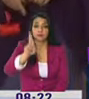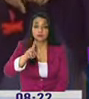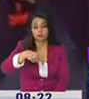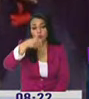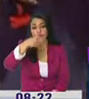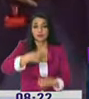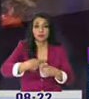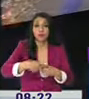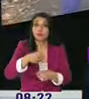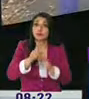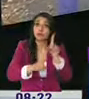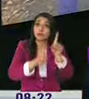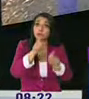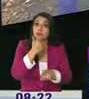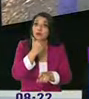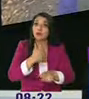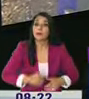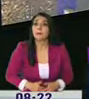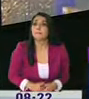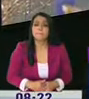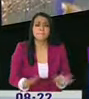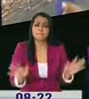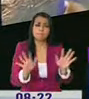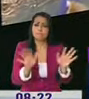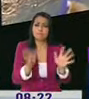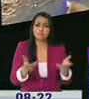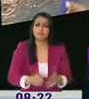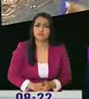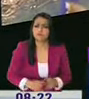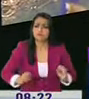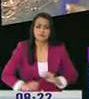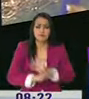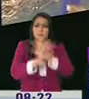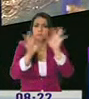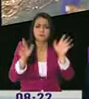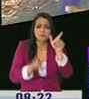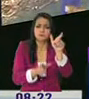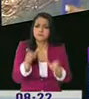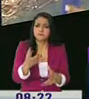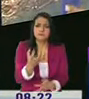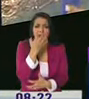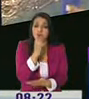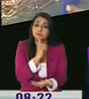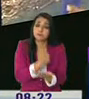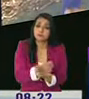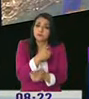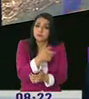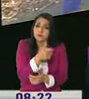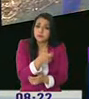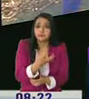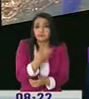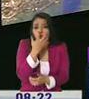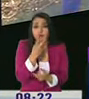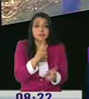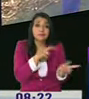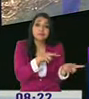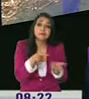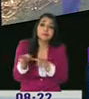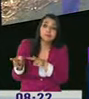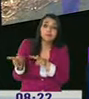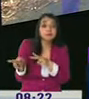Robert, tal vez alguna pregunta desde estudios. Nada, mi querida Enrique, está clarísimo la indignación que tienen los vecinos y tu propia indignación de mirar